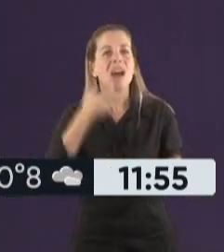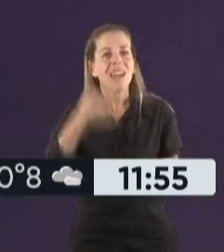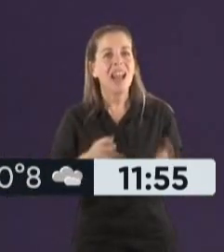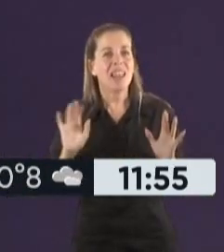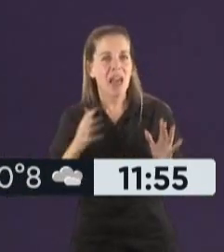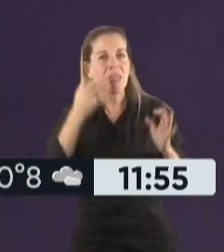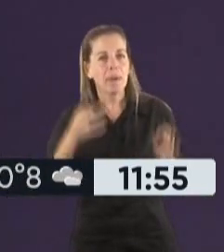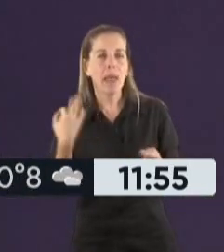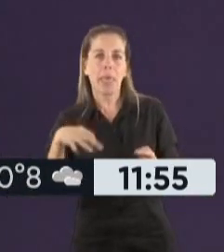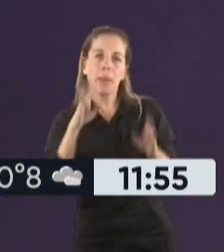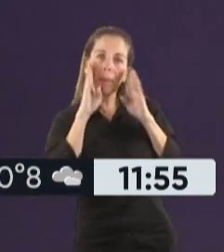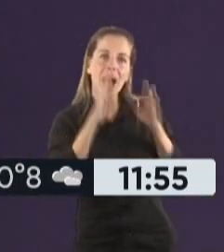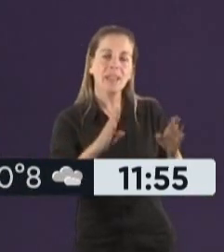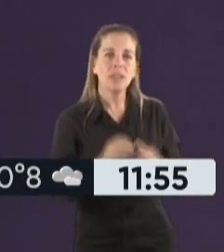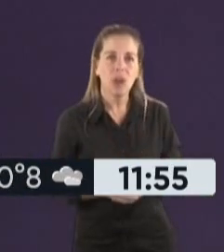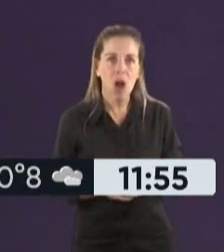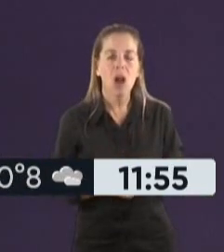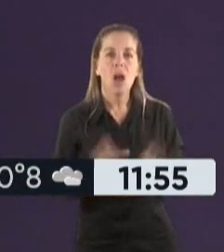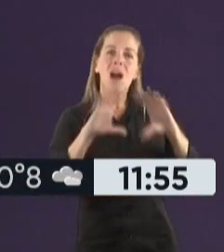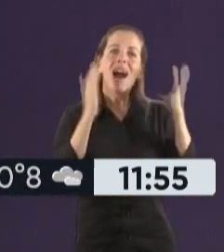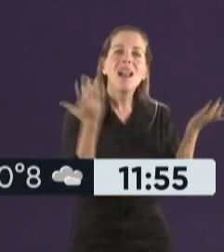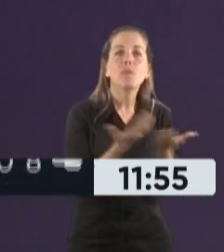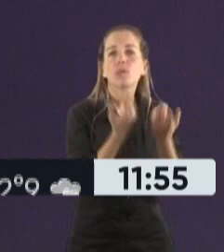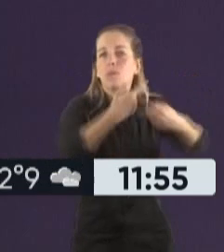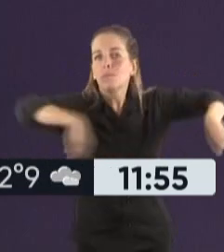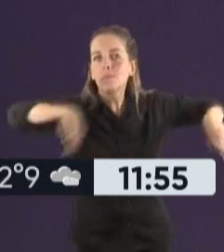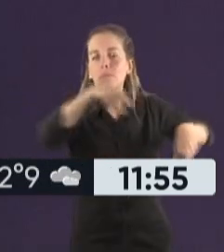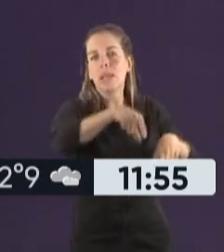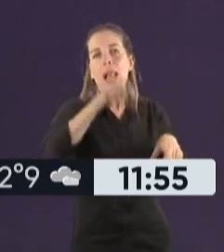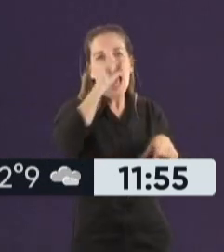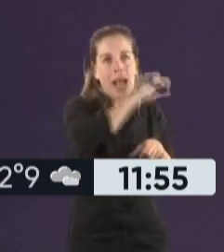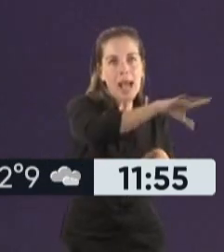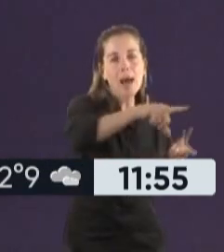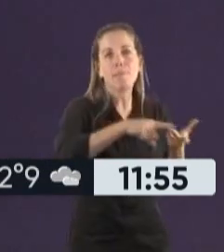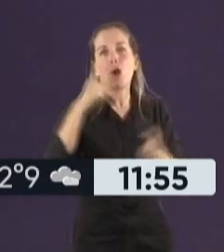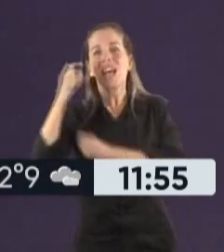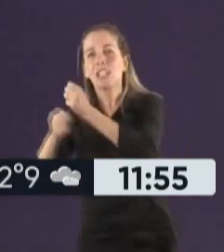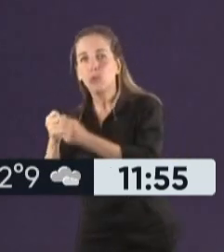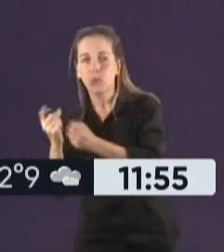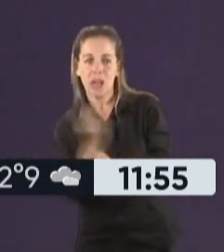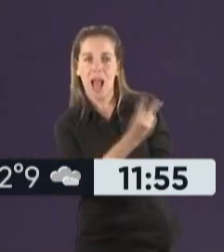debe prestarle mucha atención al mundo agropecuario y tiene que prestarle mucha atención al mundo industrial.